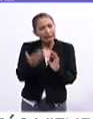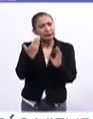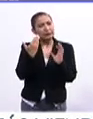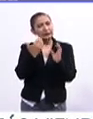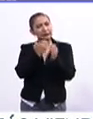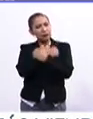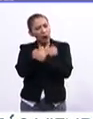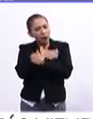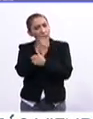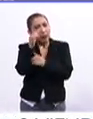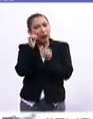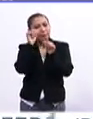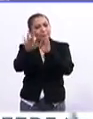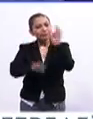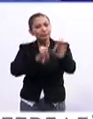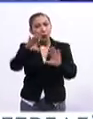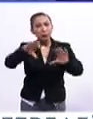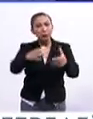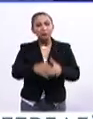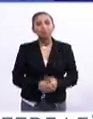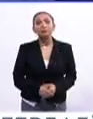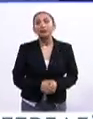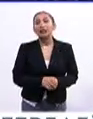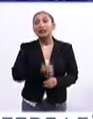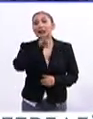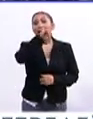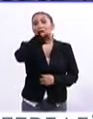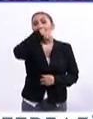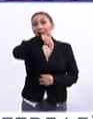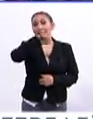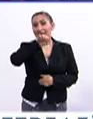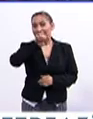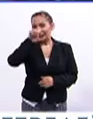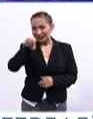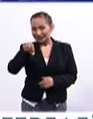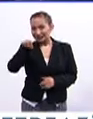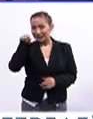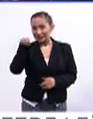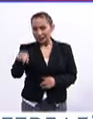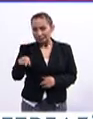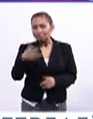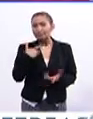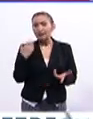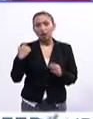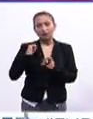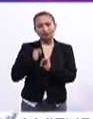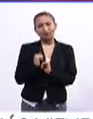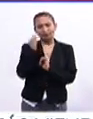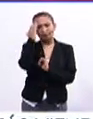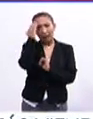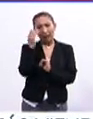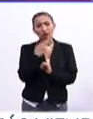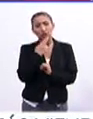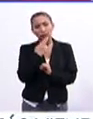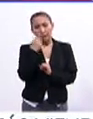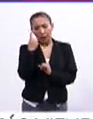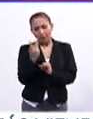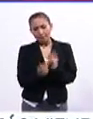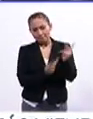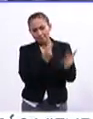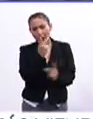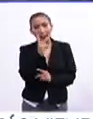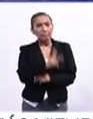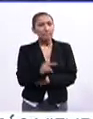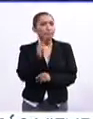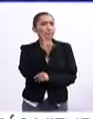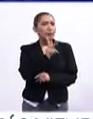eficiente para atender a estas comunidades. El Instituto Nacional para la Evaluación de la Educación, el organismo encargado de aplicar esta prueba en